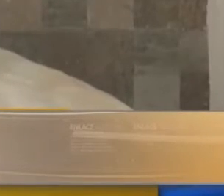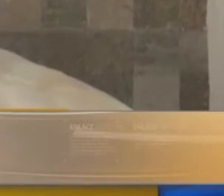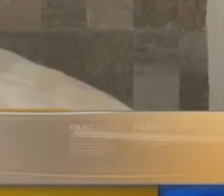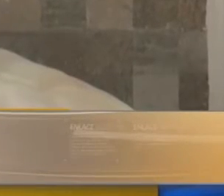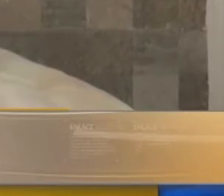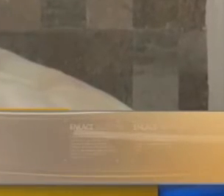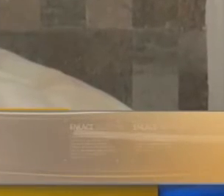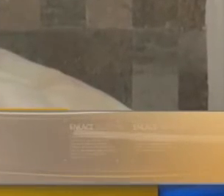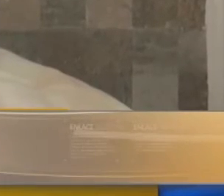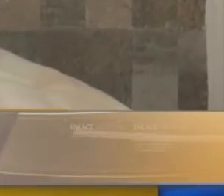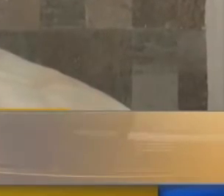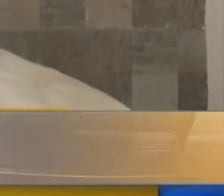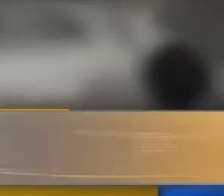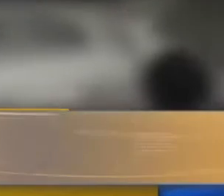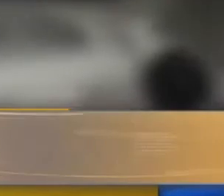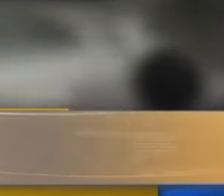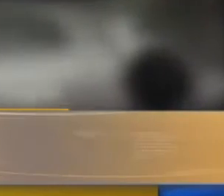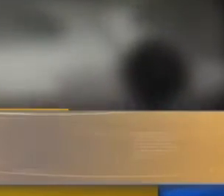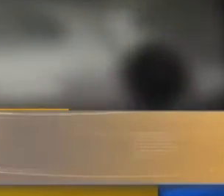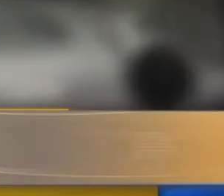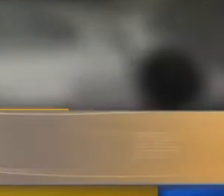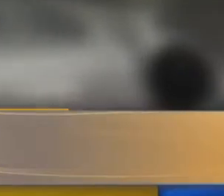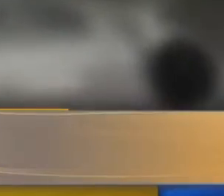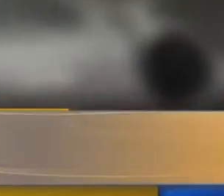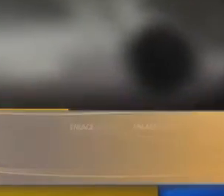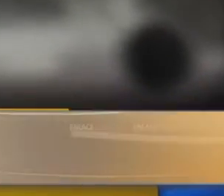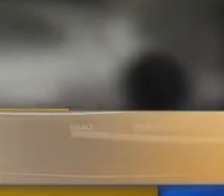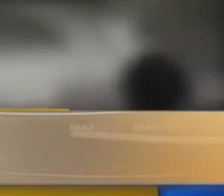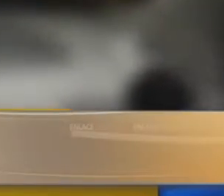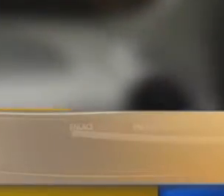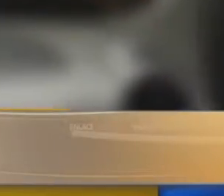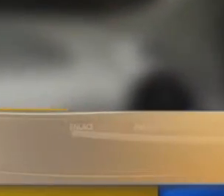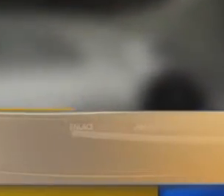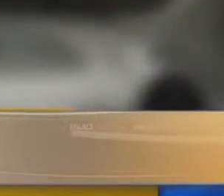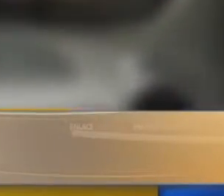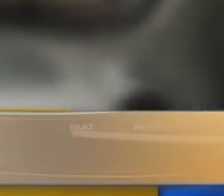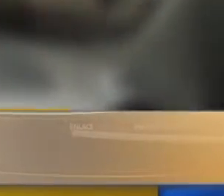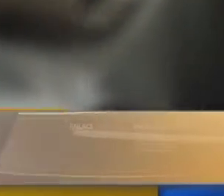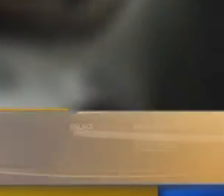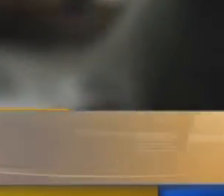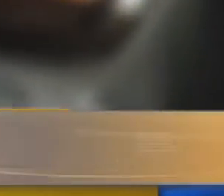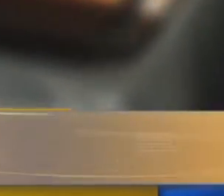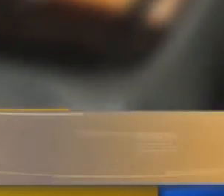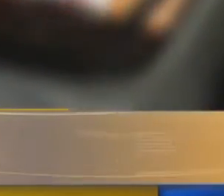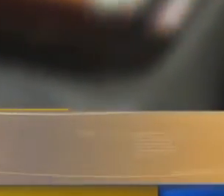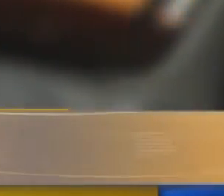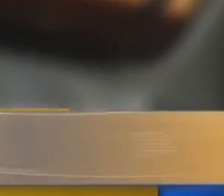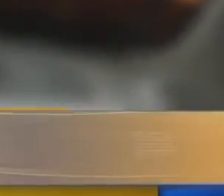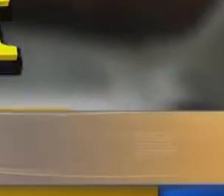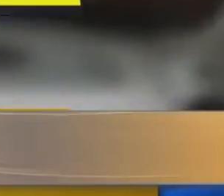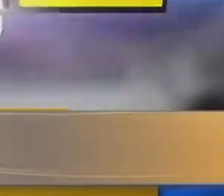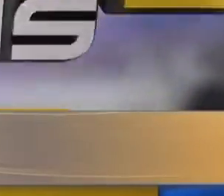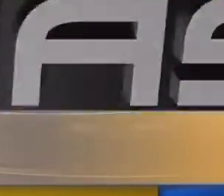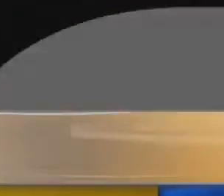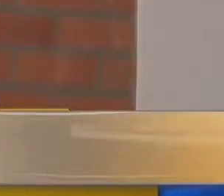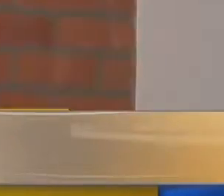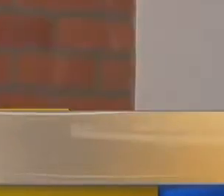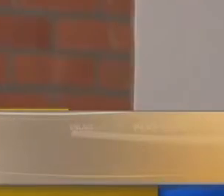propia comunidad. Mujer denuncia que taxista le hurtó a su señora madre los vueltos de una carrera de taxi en hechos ocurridos durante el pasado fin de